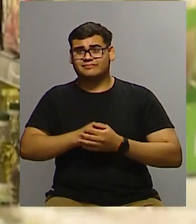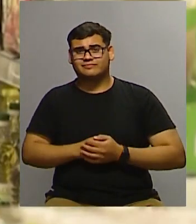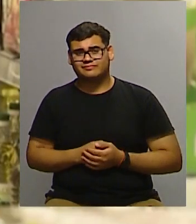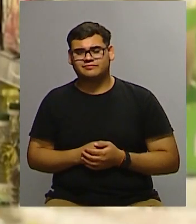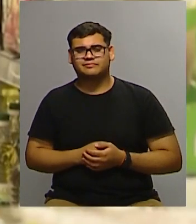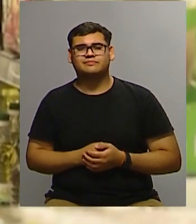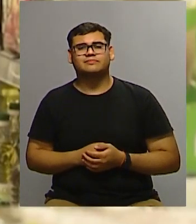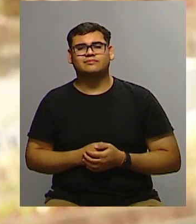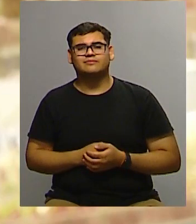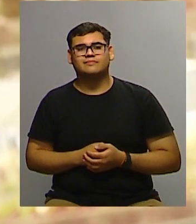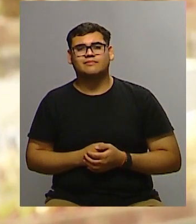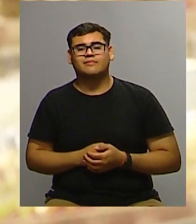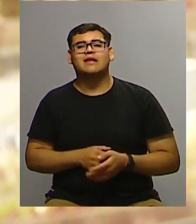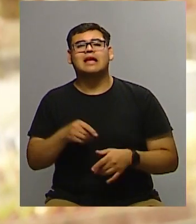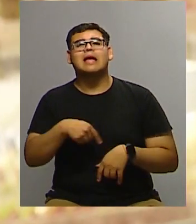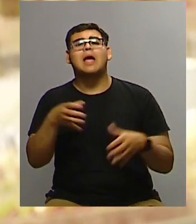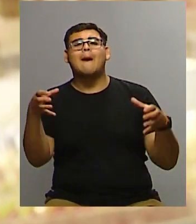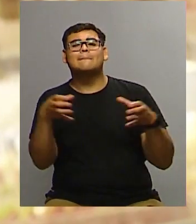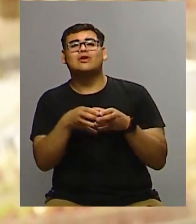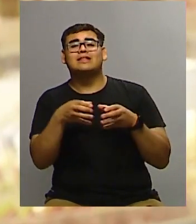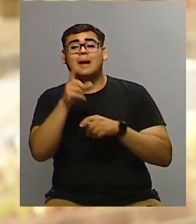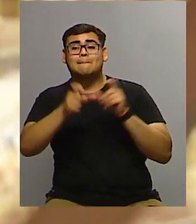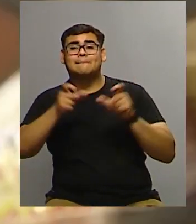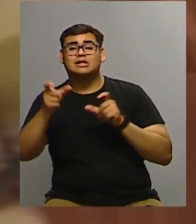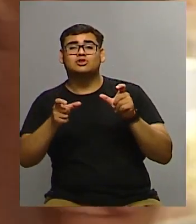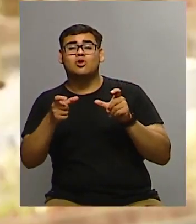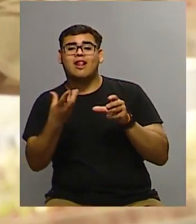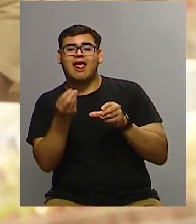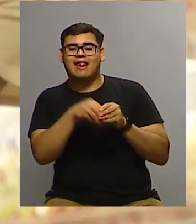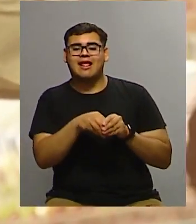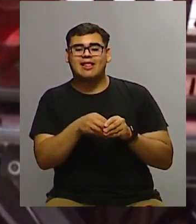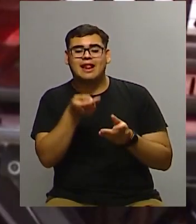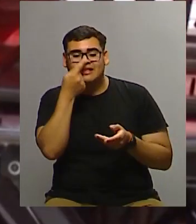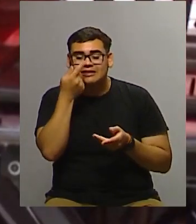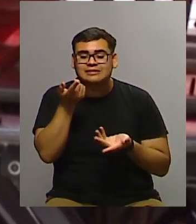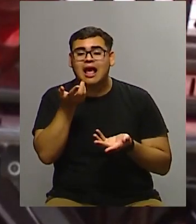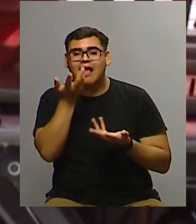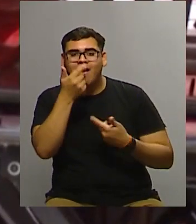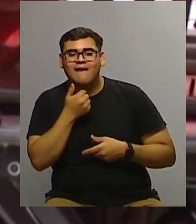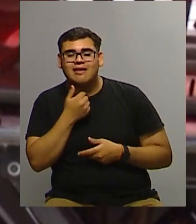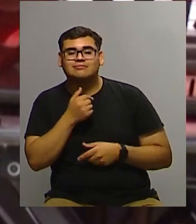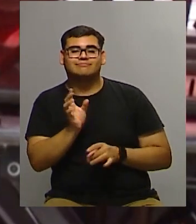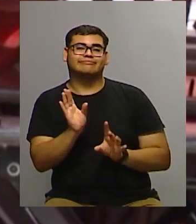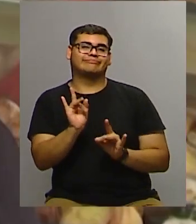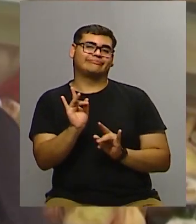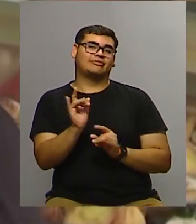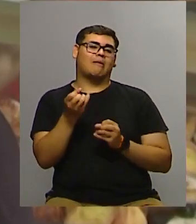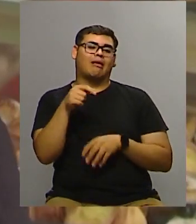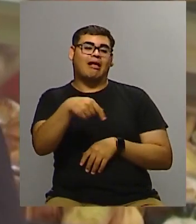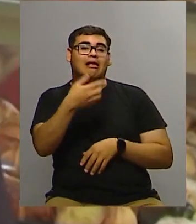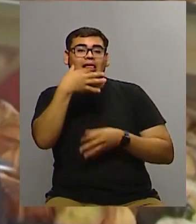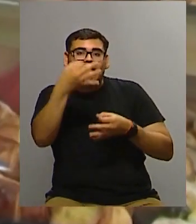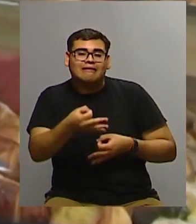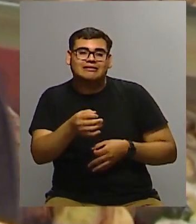gente entre a la política, por esto de la credibilidad. Entonces, si no somos creíbles,